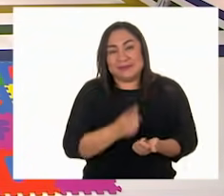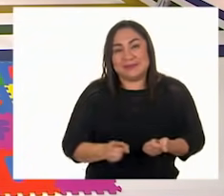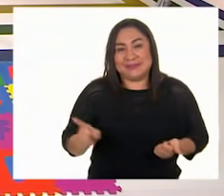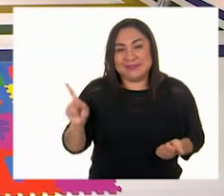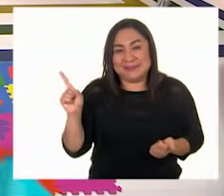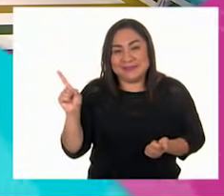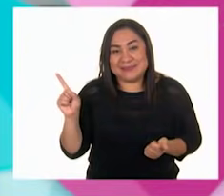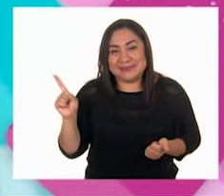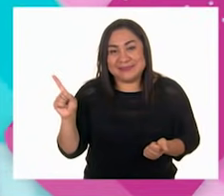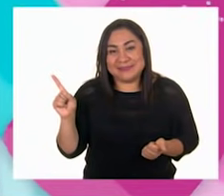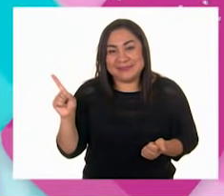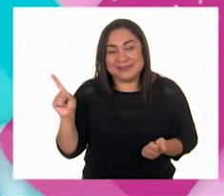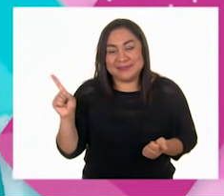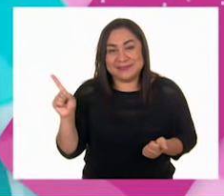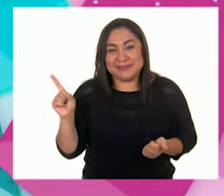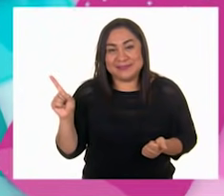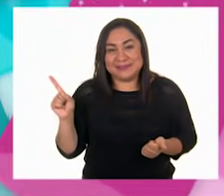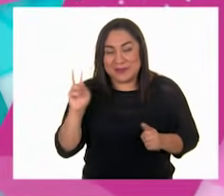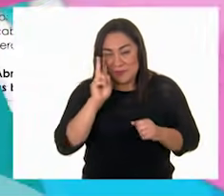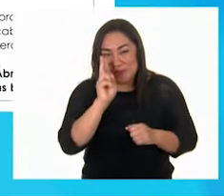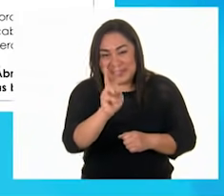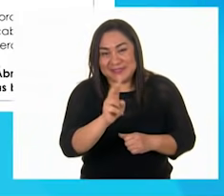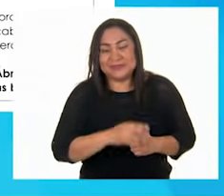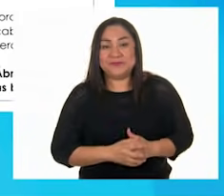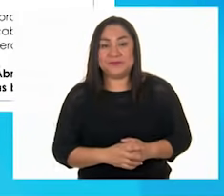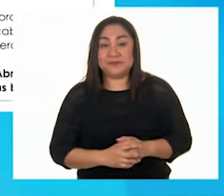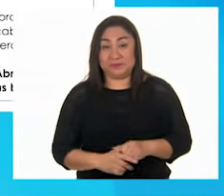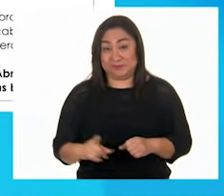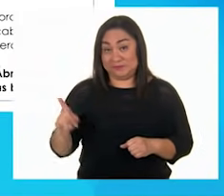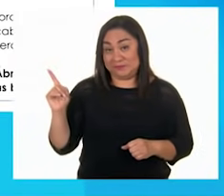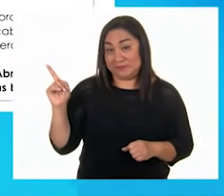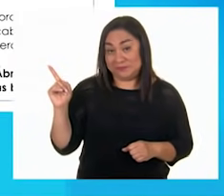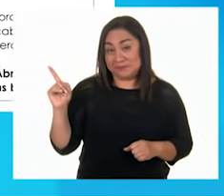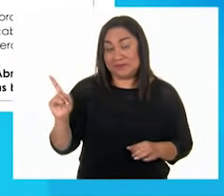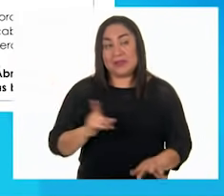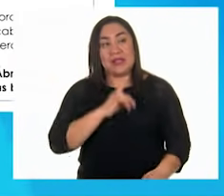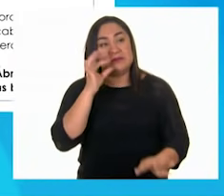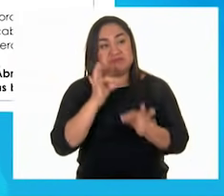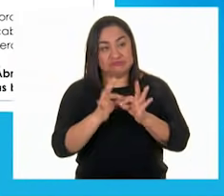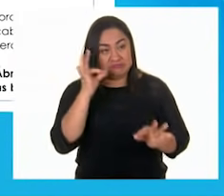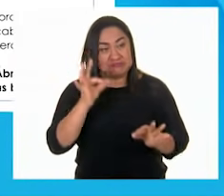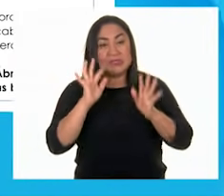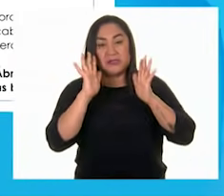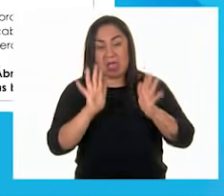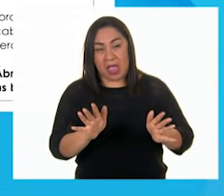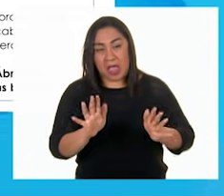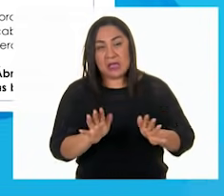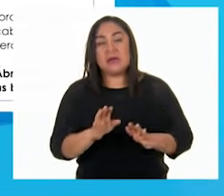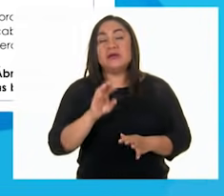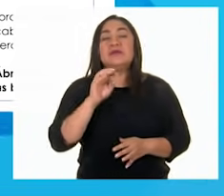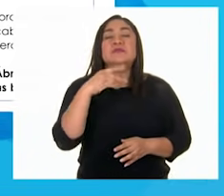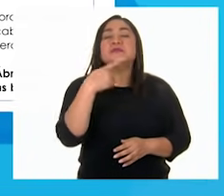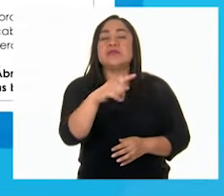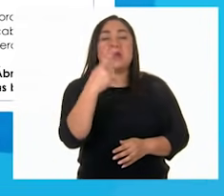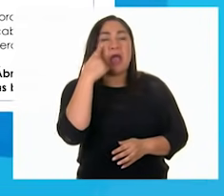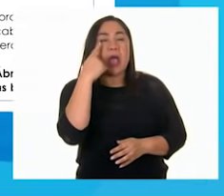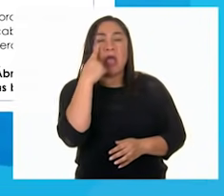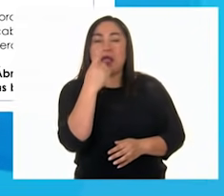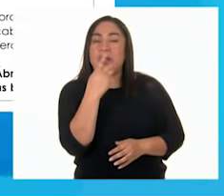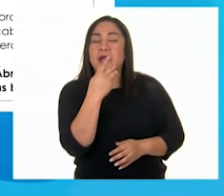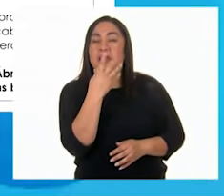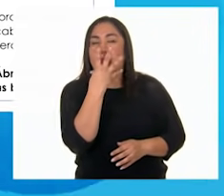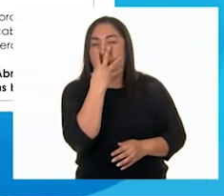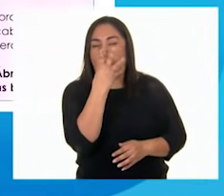Vamos a ver la tabla. Ahí está. Mira, ya aparece la intención, la frase de los tres